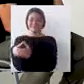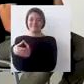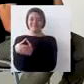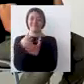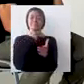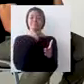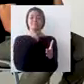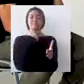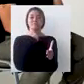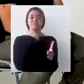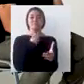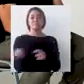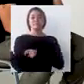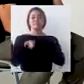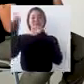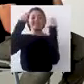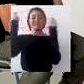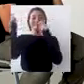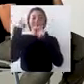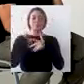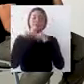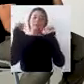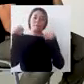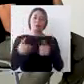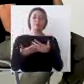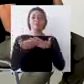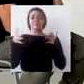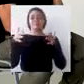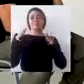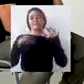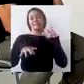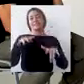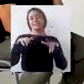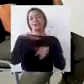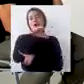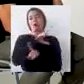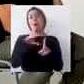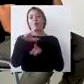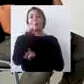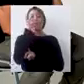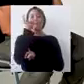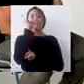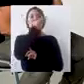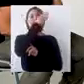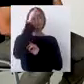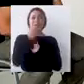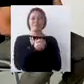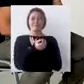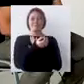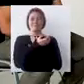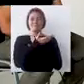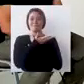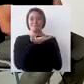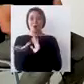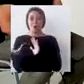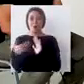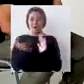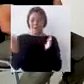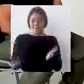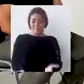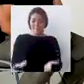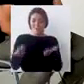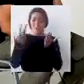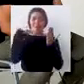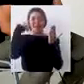Rol, estamos ampliando todas las posibilidades desde la Secretaría de Cultura de Pereira, desde la Biblioteca Pública, de promover la